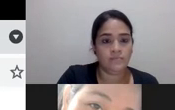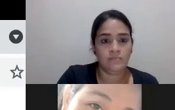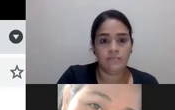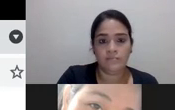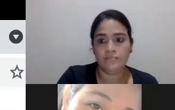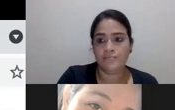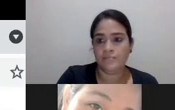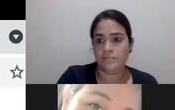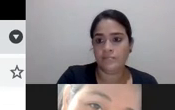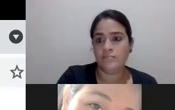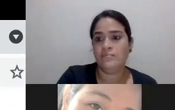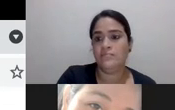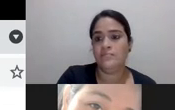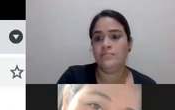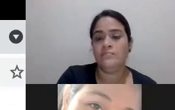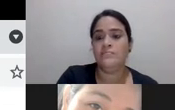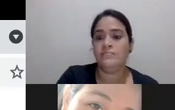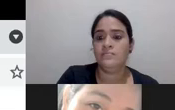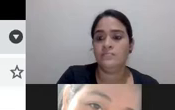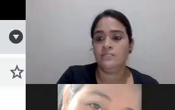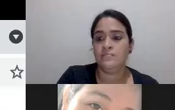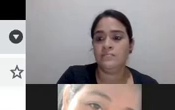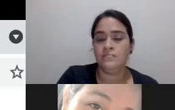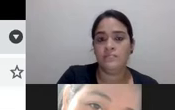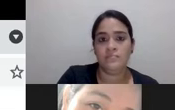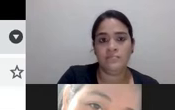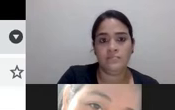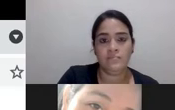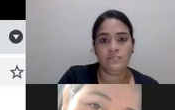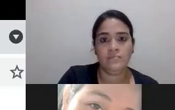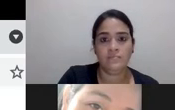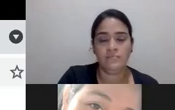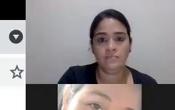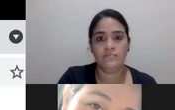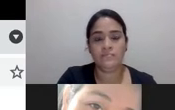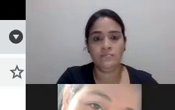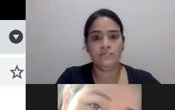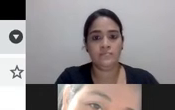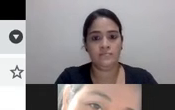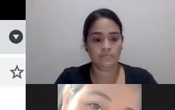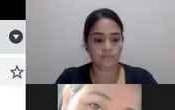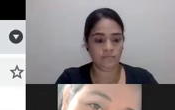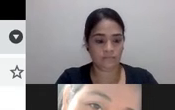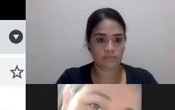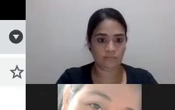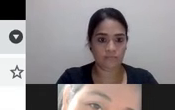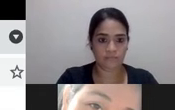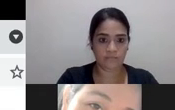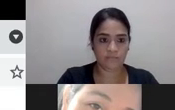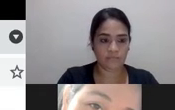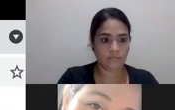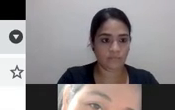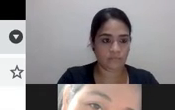Ya, esto, por ejemplo, si lo vemos así a primera instancia, es un debate sencillo. Ok. Ya, pero, a